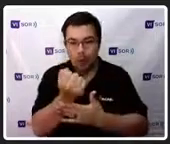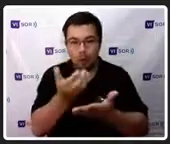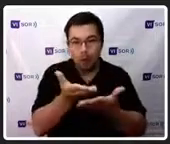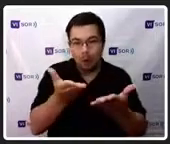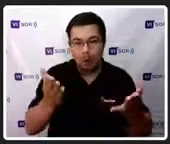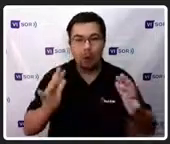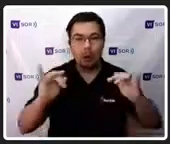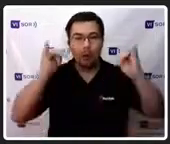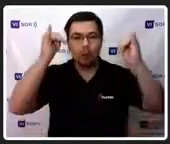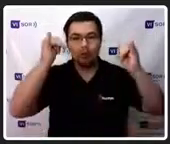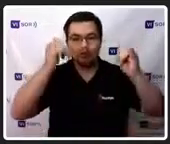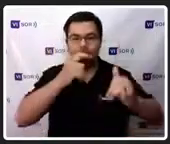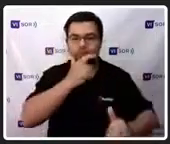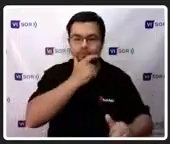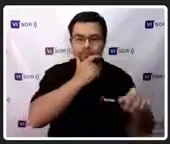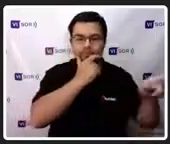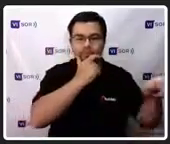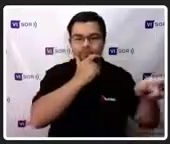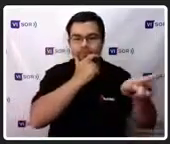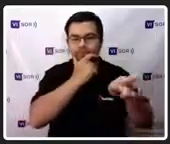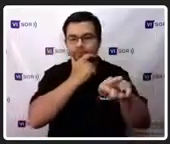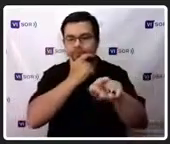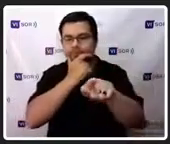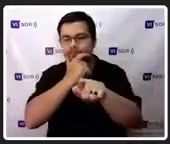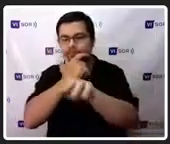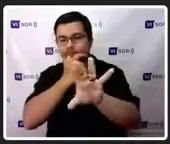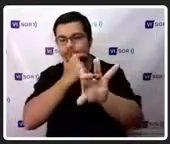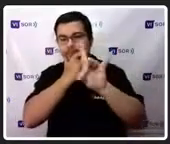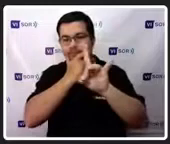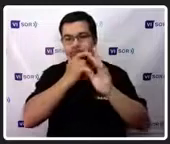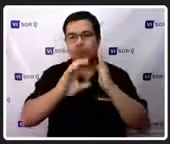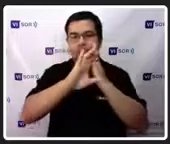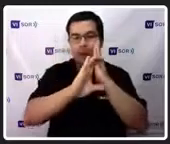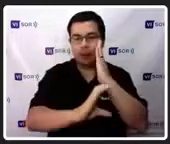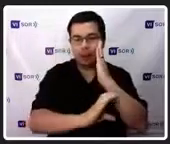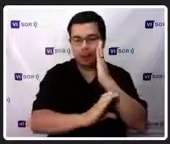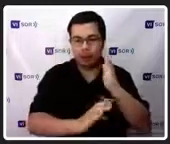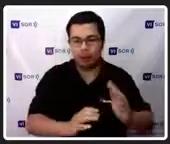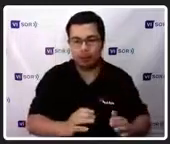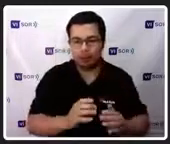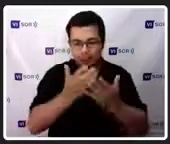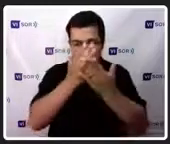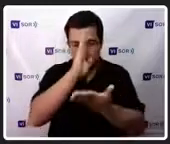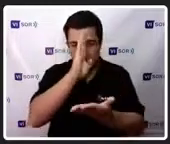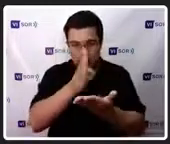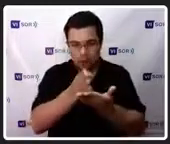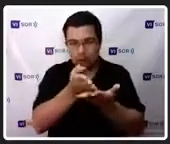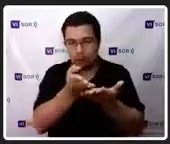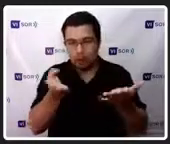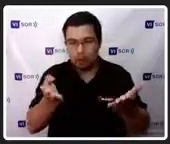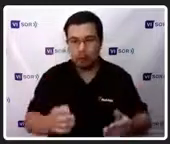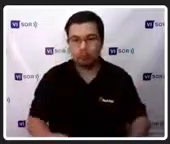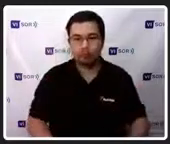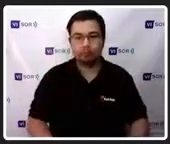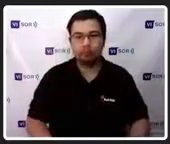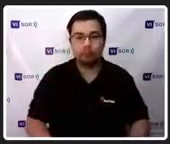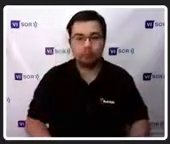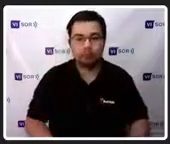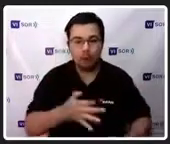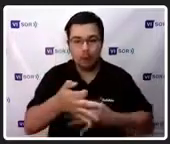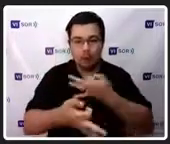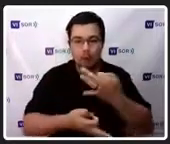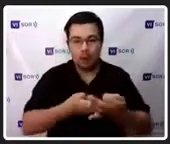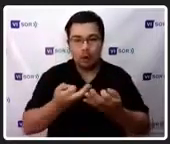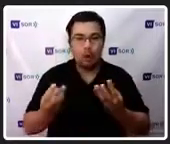también muy interesante y seguro el tomar la decisión por ustedes. Así que les cuento que obviamente estamos en una industria y